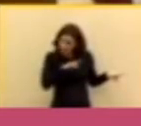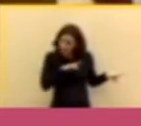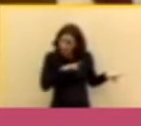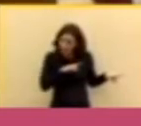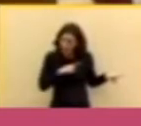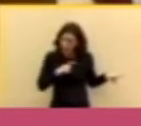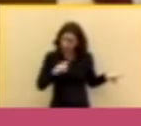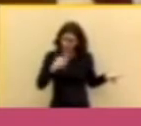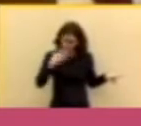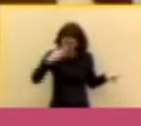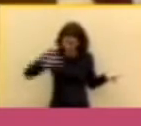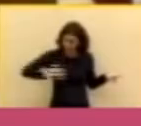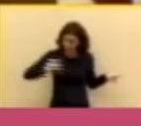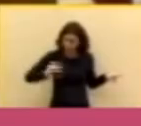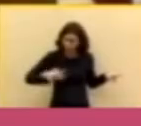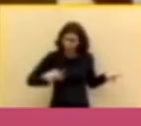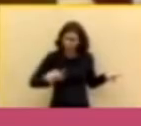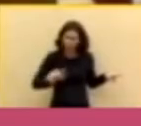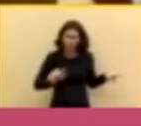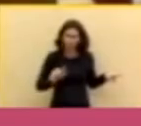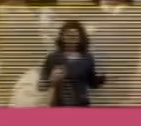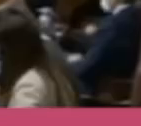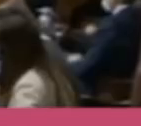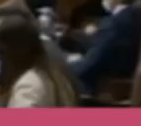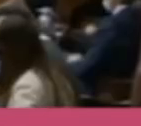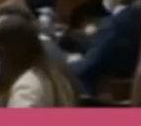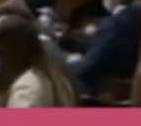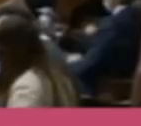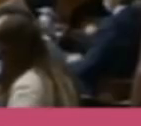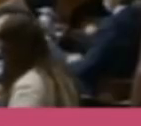Rajoy, es prácticamente imposible